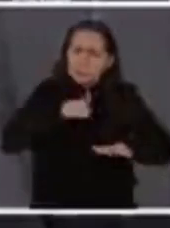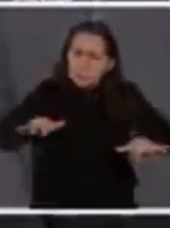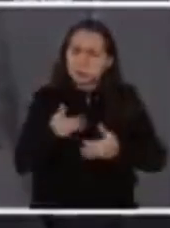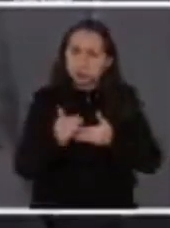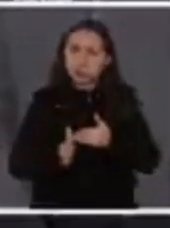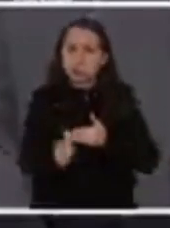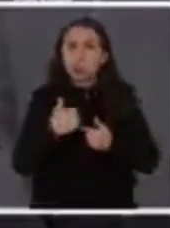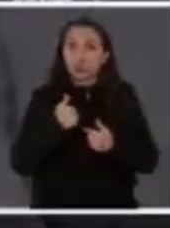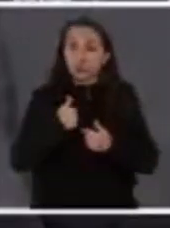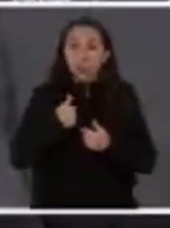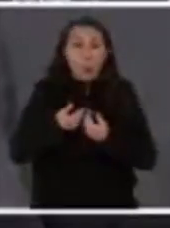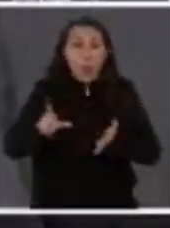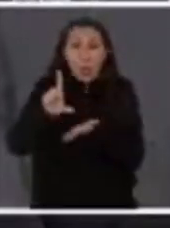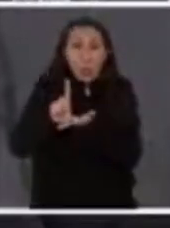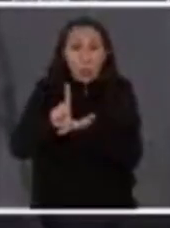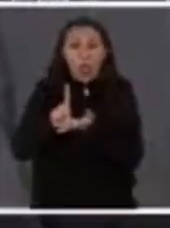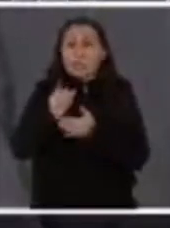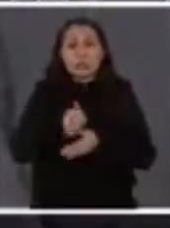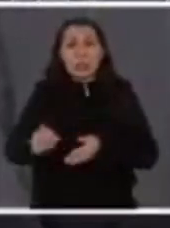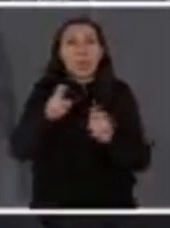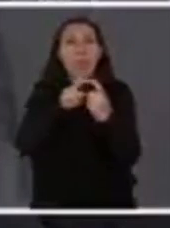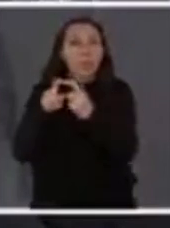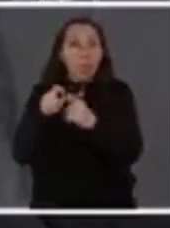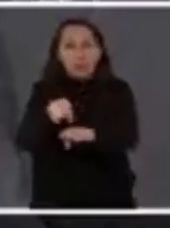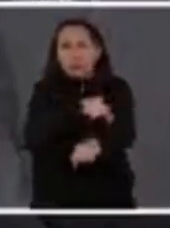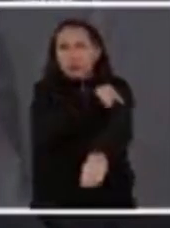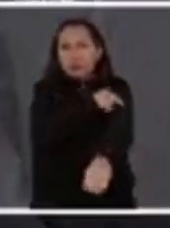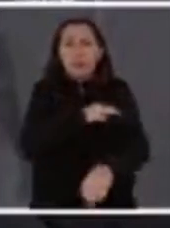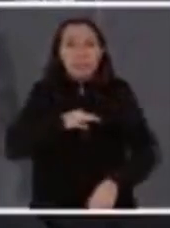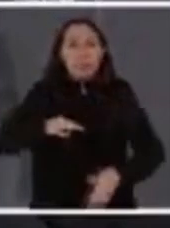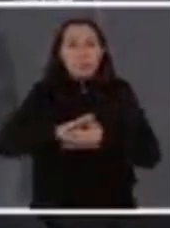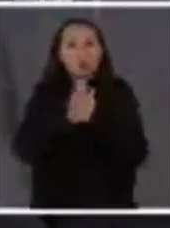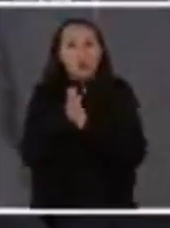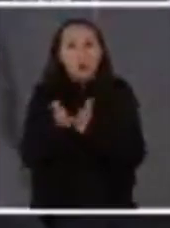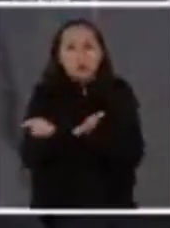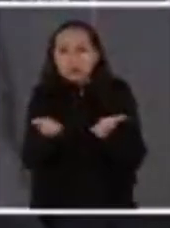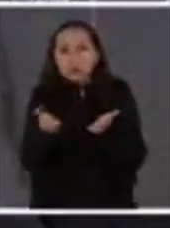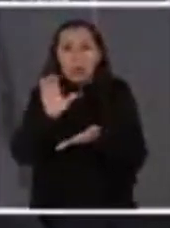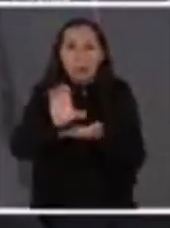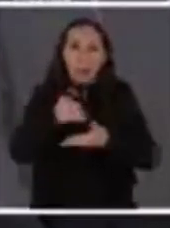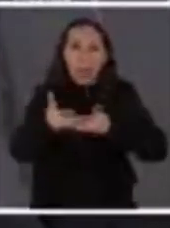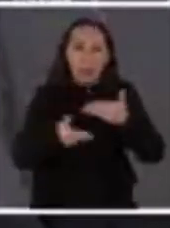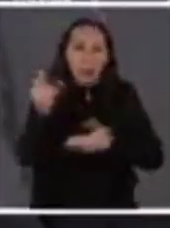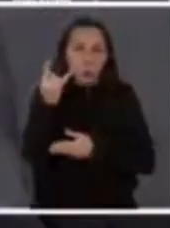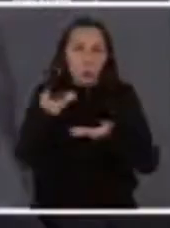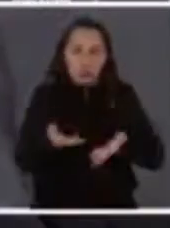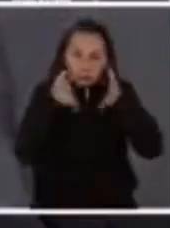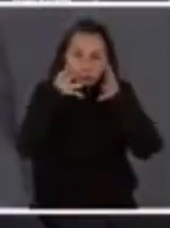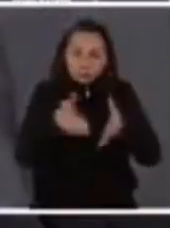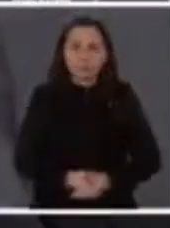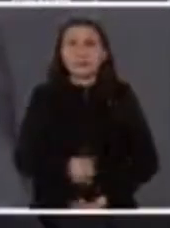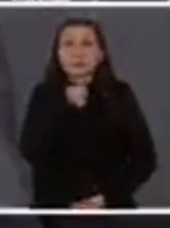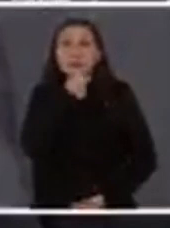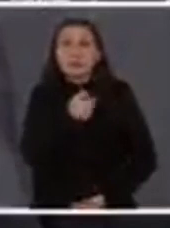yo, en el lugar desde donde esté, estoy en contacto con todos mis ministros y coordinando el despliegue de todo el Estado para poder sacar adelante esta emergencia.